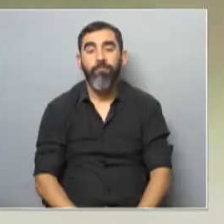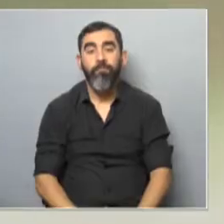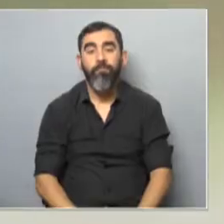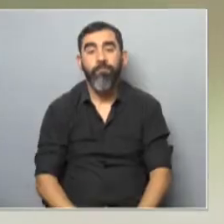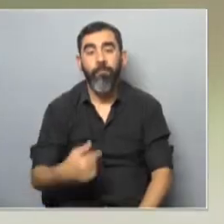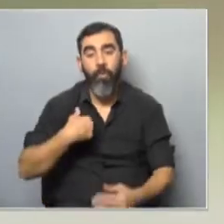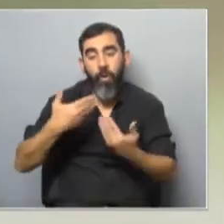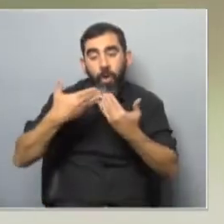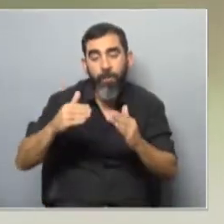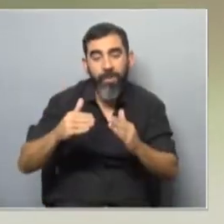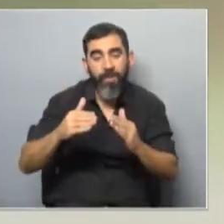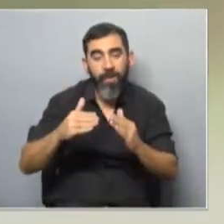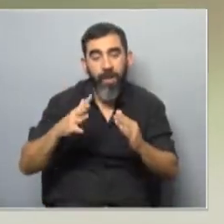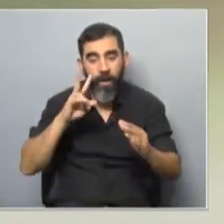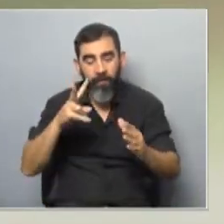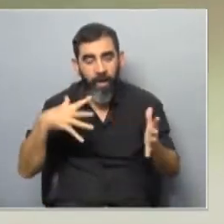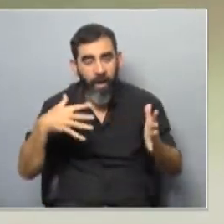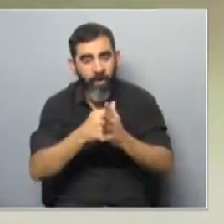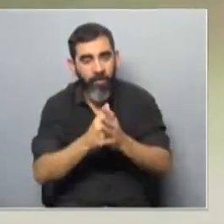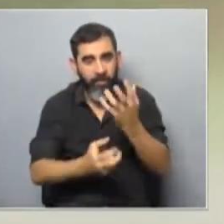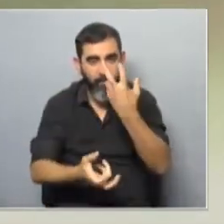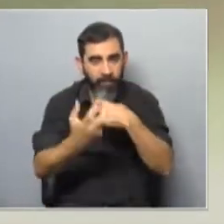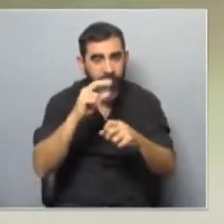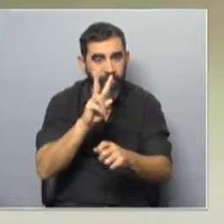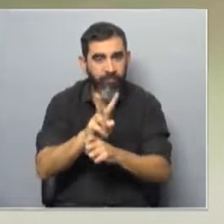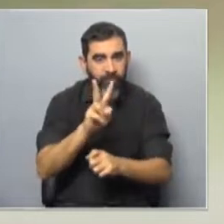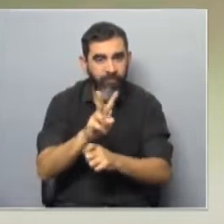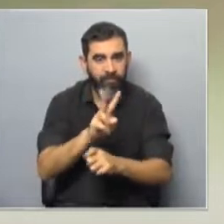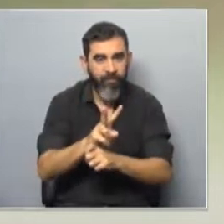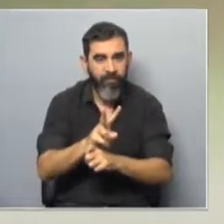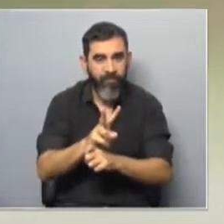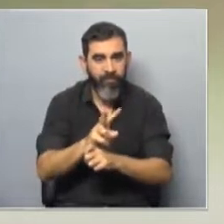Cuando comencé a salir a los atropellos de fauna, a hacer los controles de atropello de fauna,